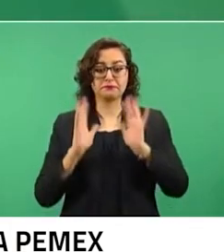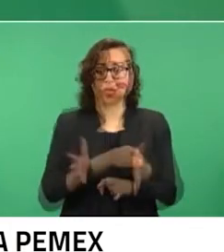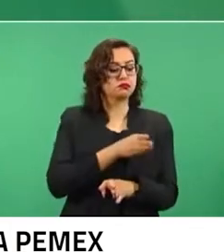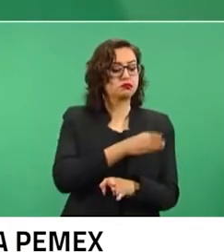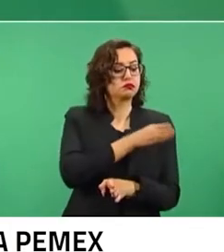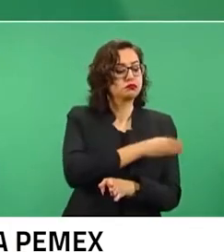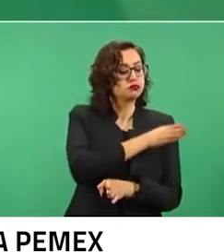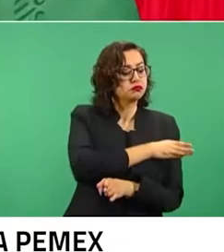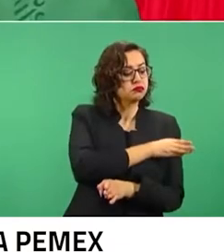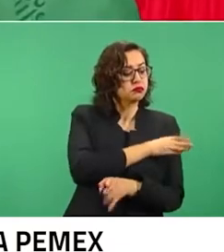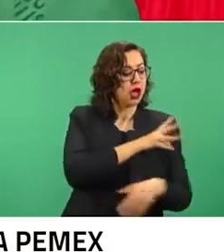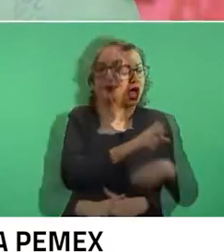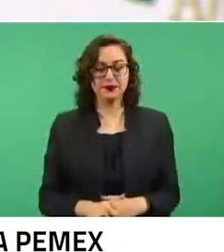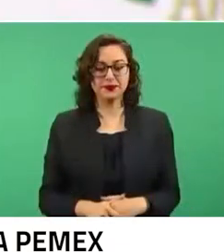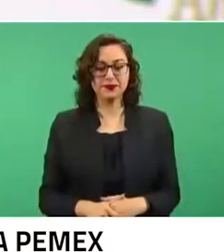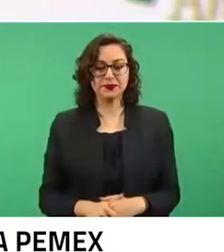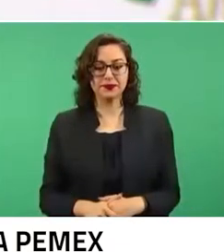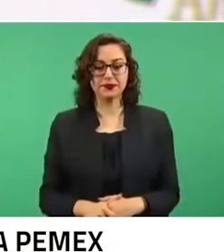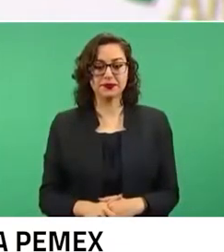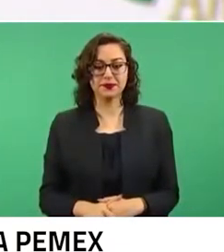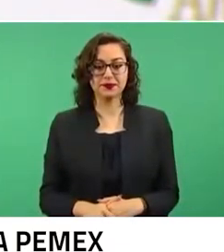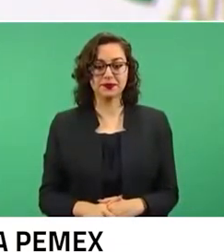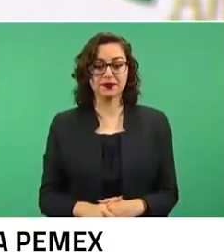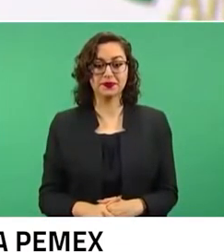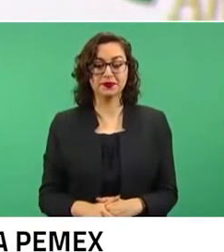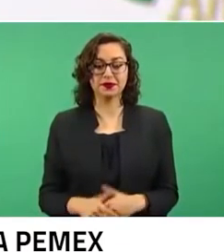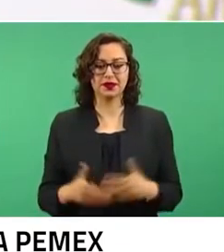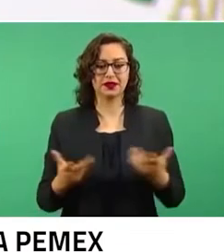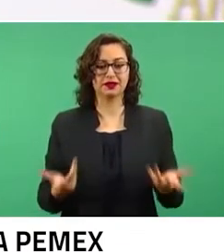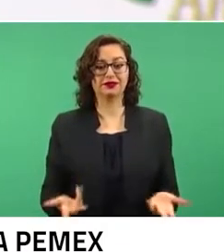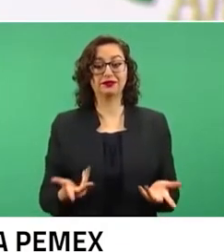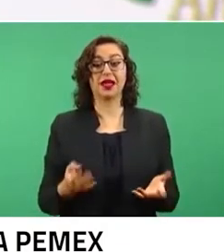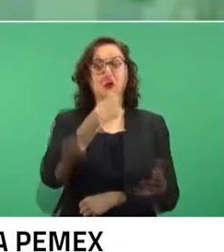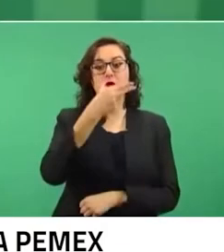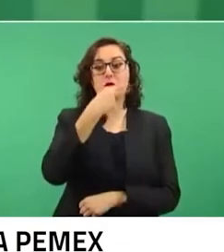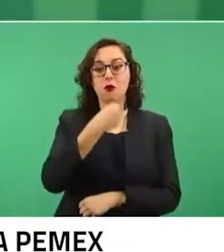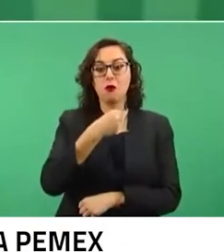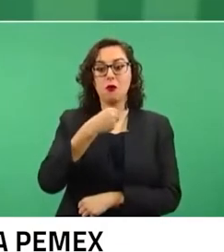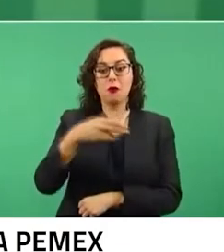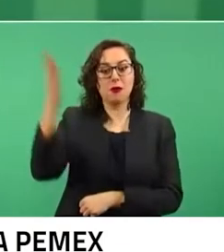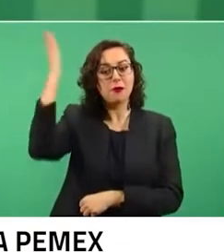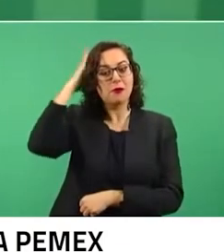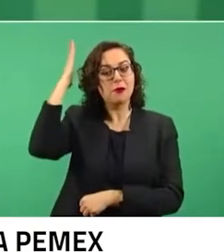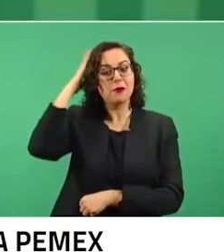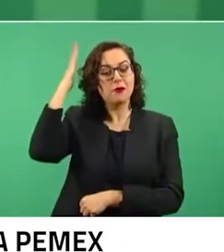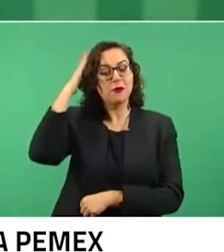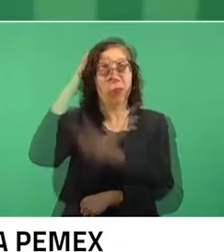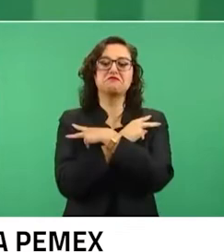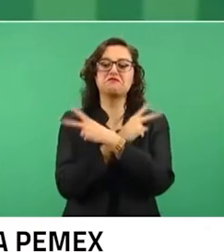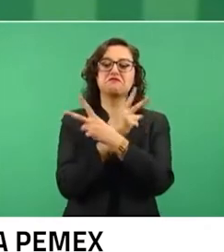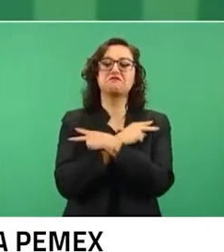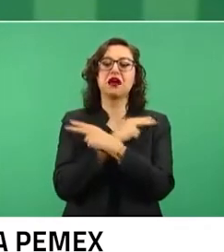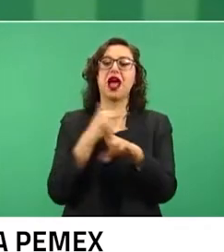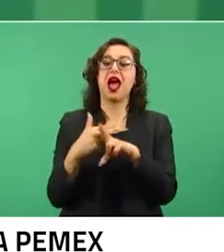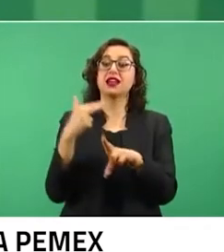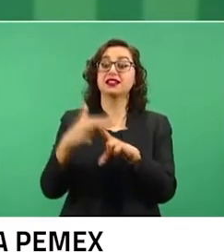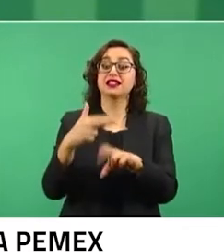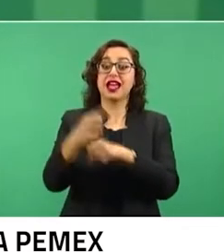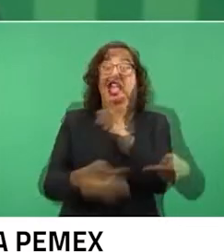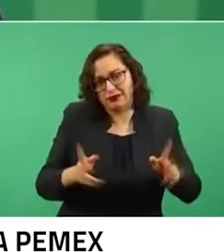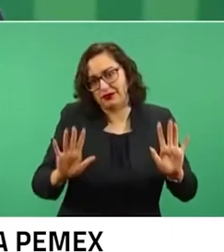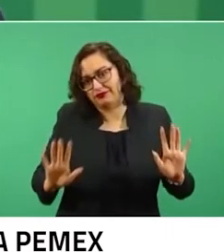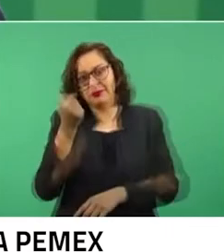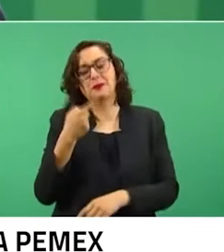anteriores, acumularlas. Entonces, iba a estar hasta el 24, pero además como trabajador